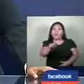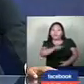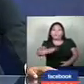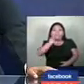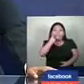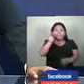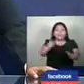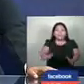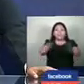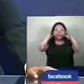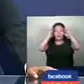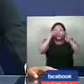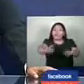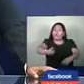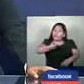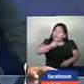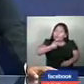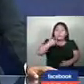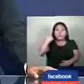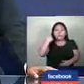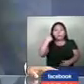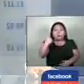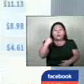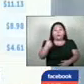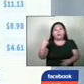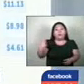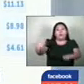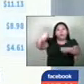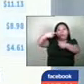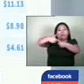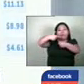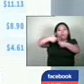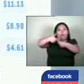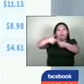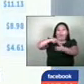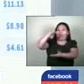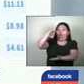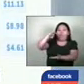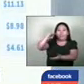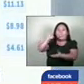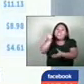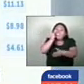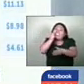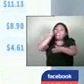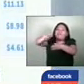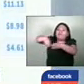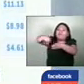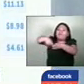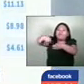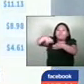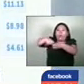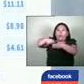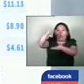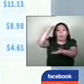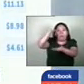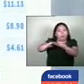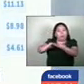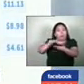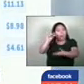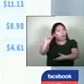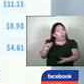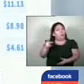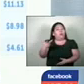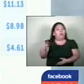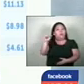atención a esta información tan importante. Los precios del gas licuado experimentarán una reducción durante el mes de enero.